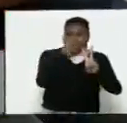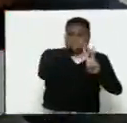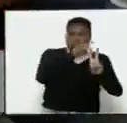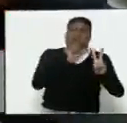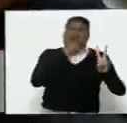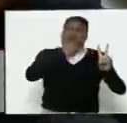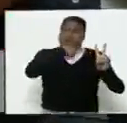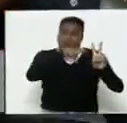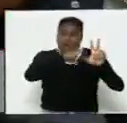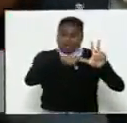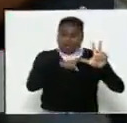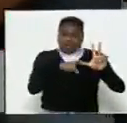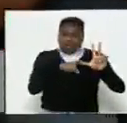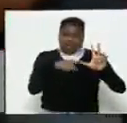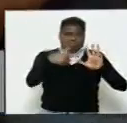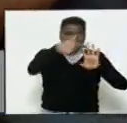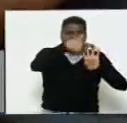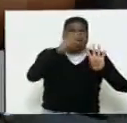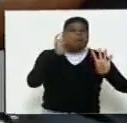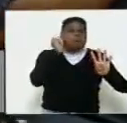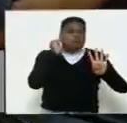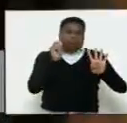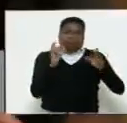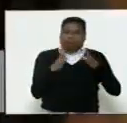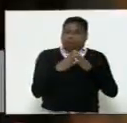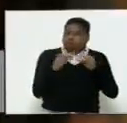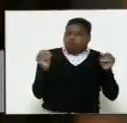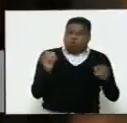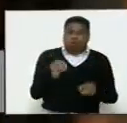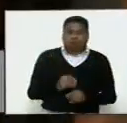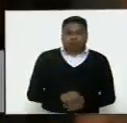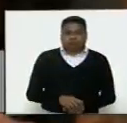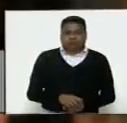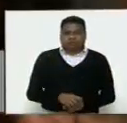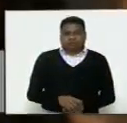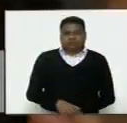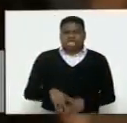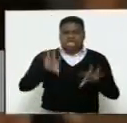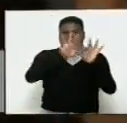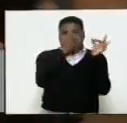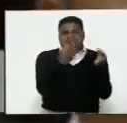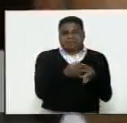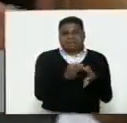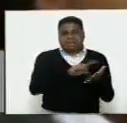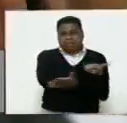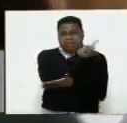abuela, todos y todas.